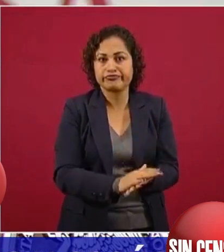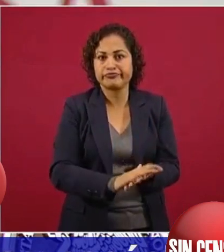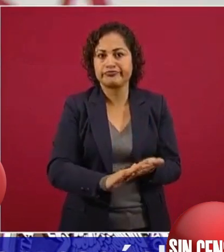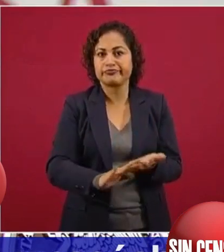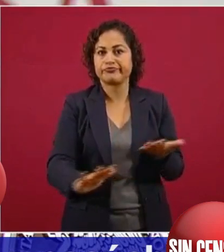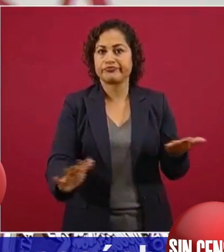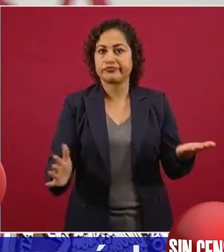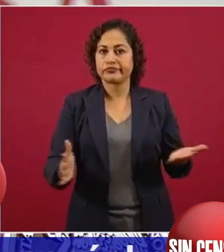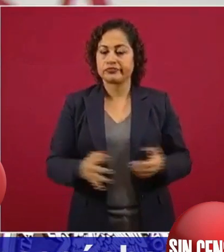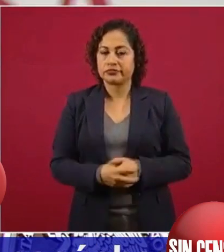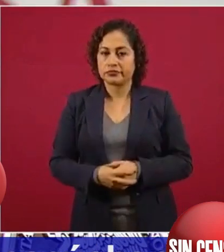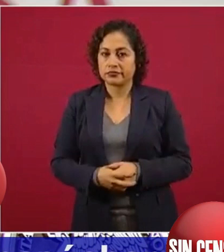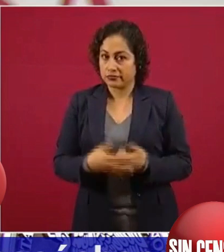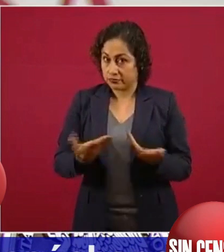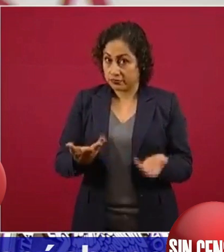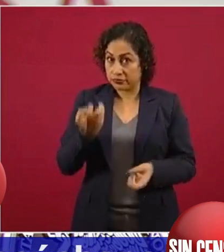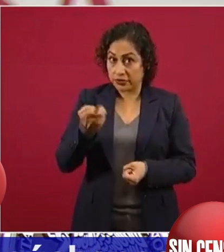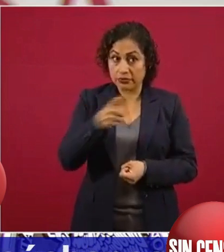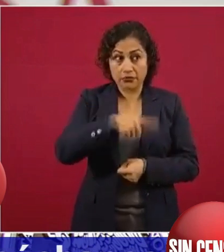es